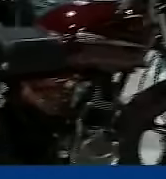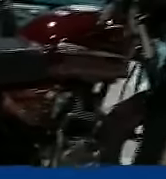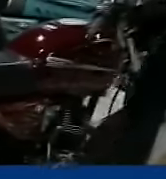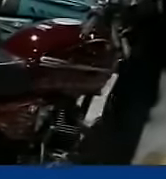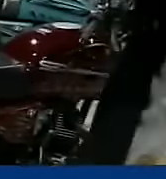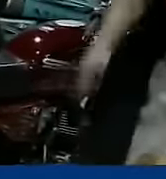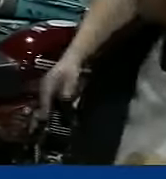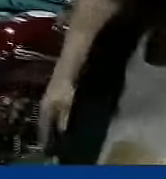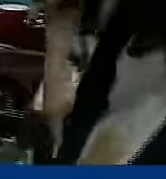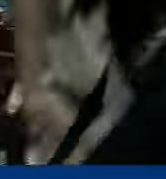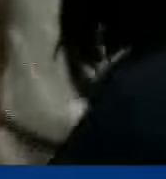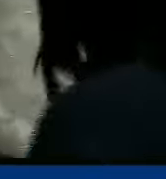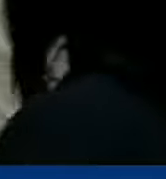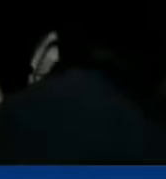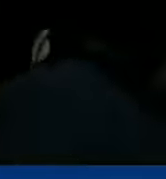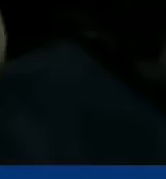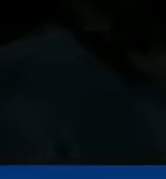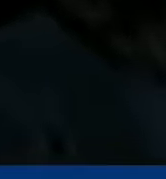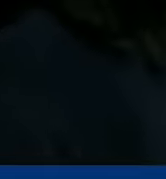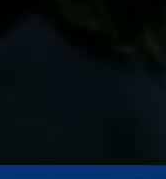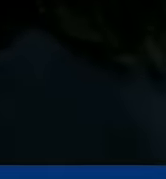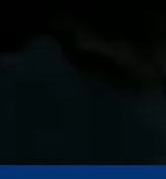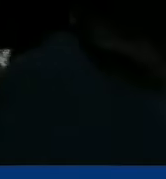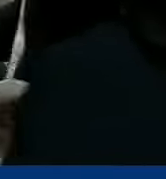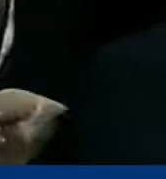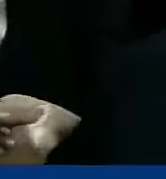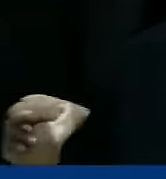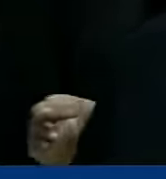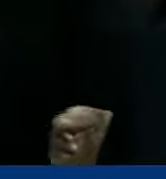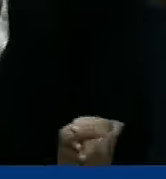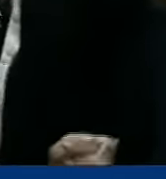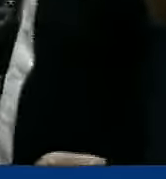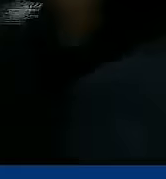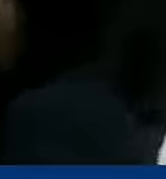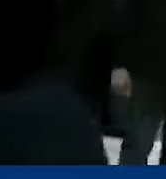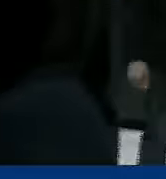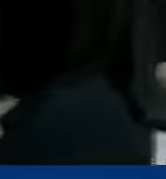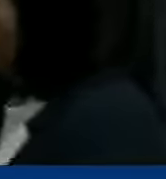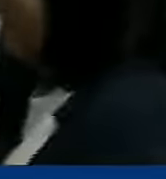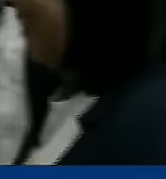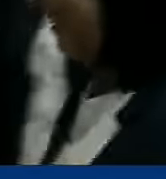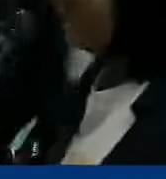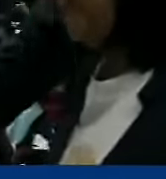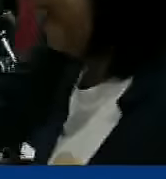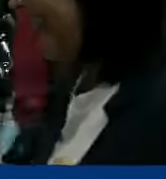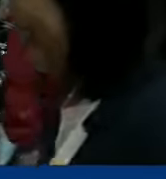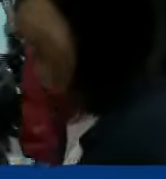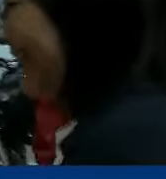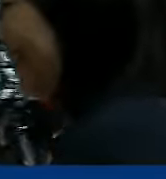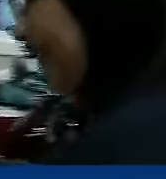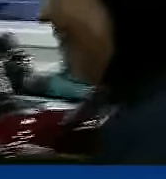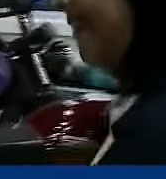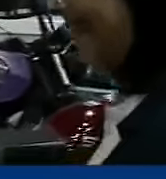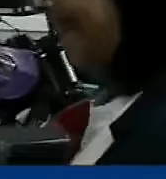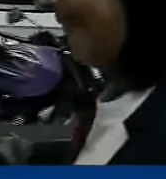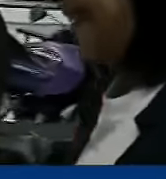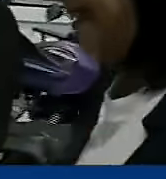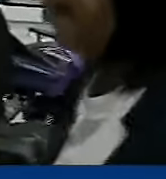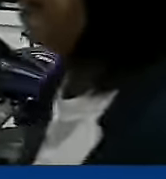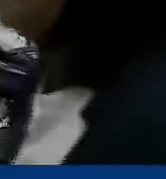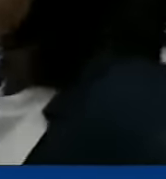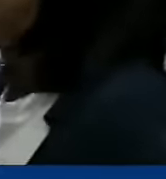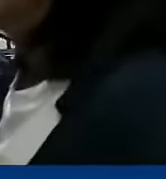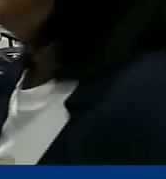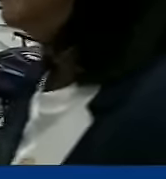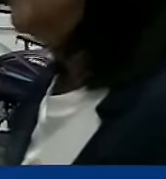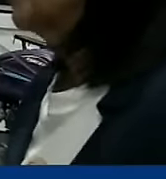el viento en la miel. Siento el Caribe como una mujer, soy así, ¿qué